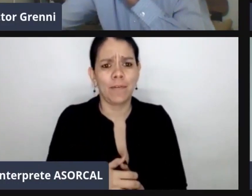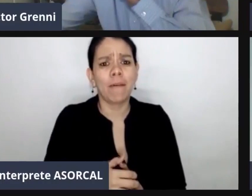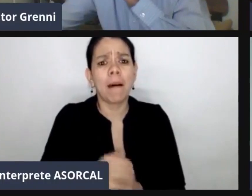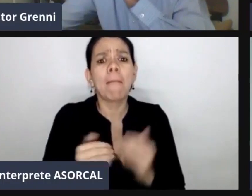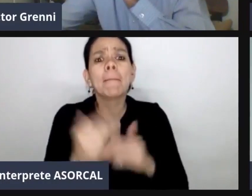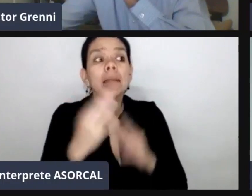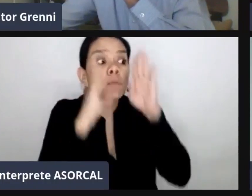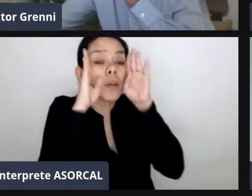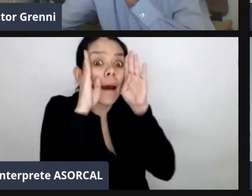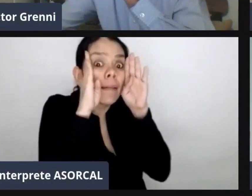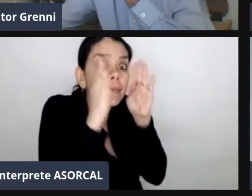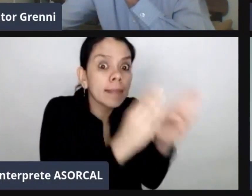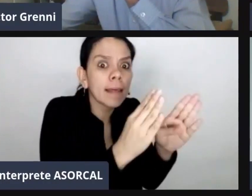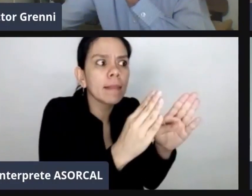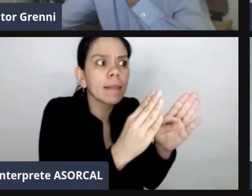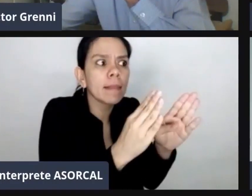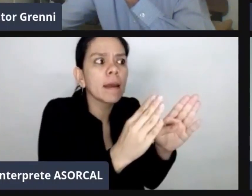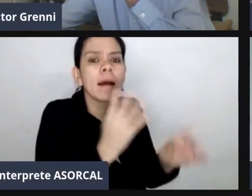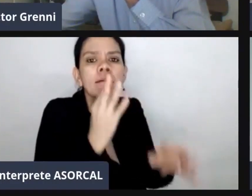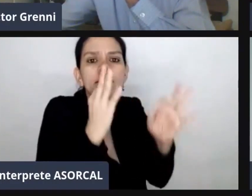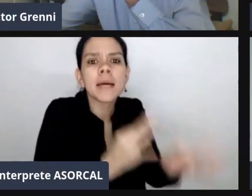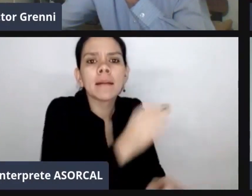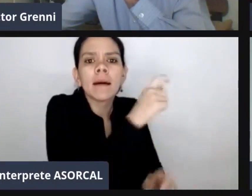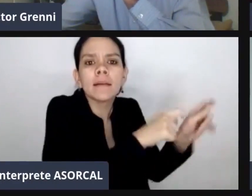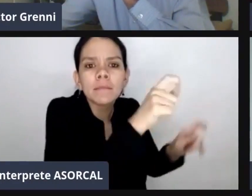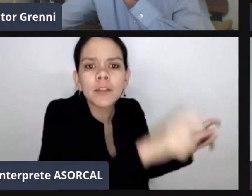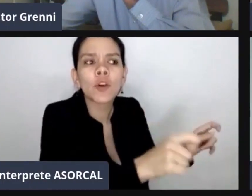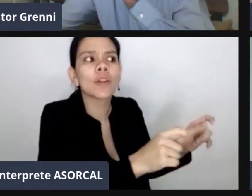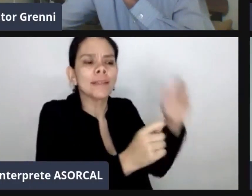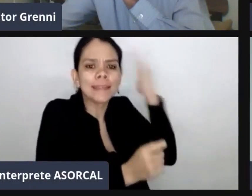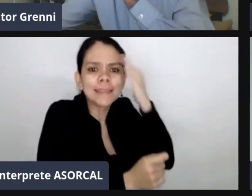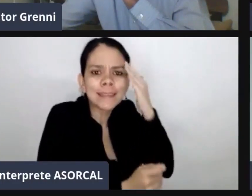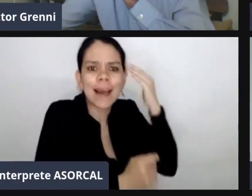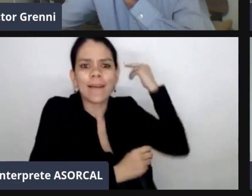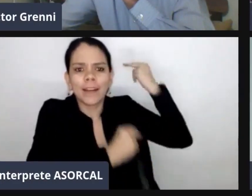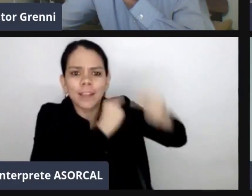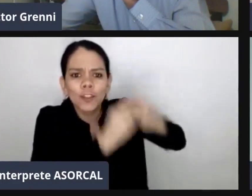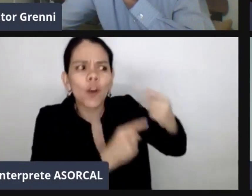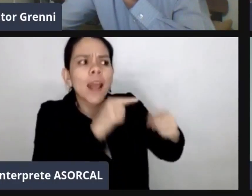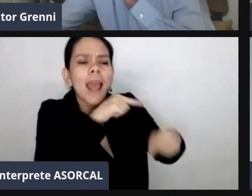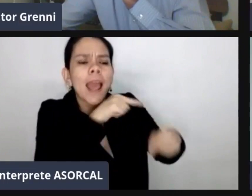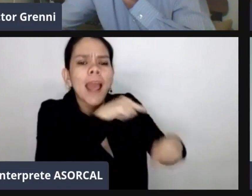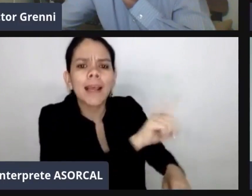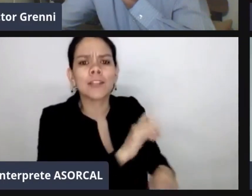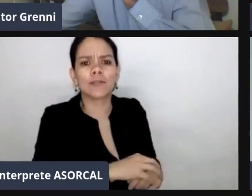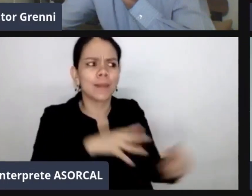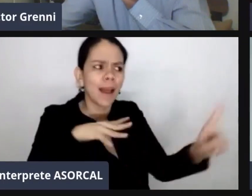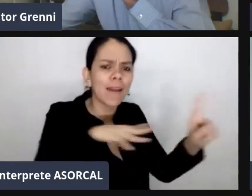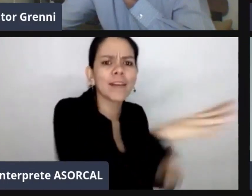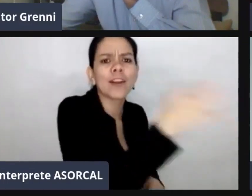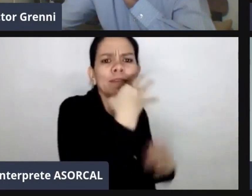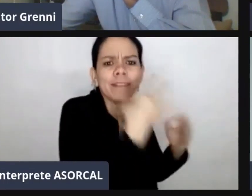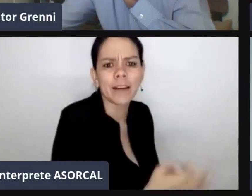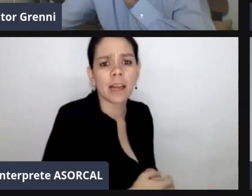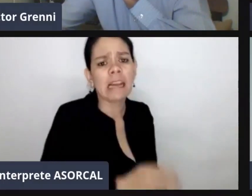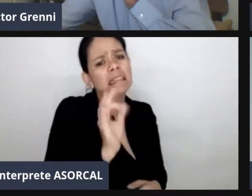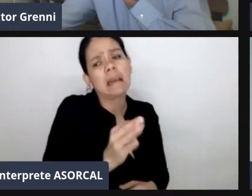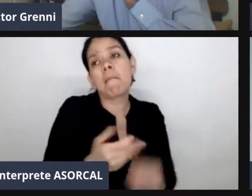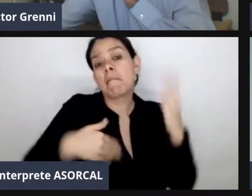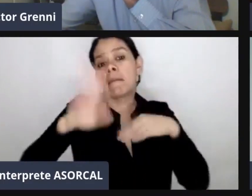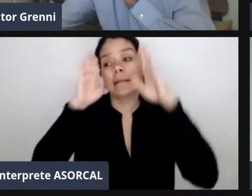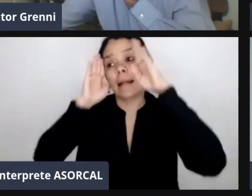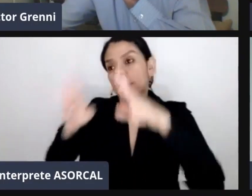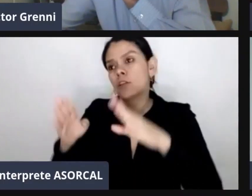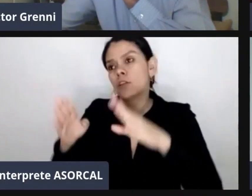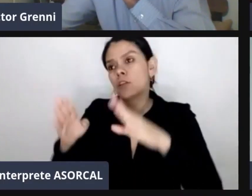educada, intelectual, que coloca en el escenario académico, político, los temas, pero las voces de quienes lo viven pocas veces